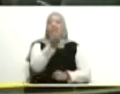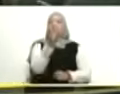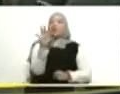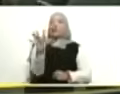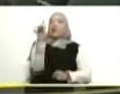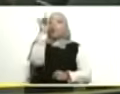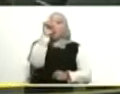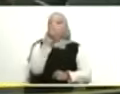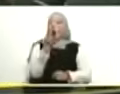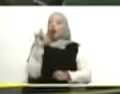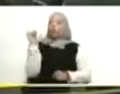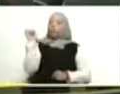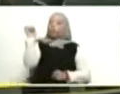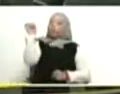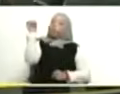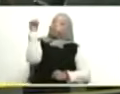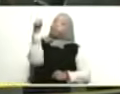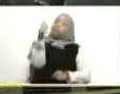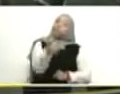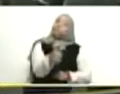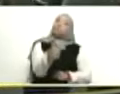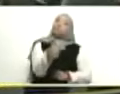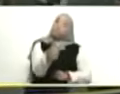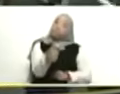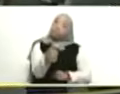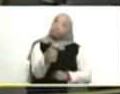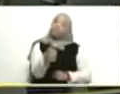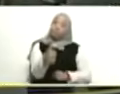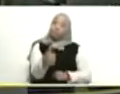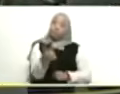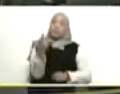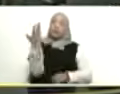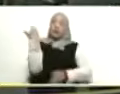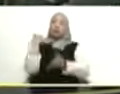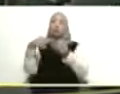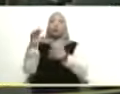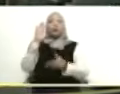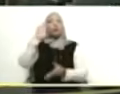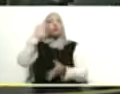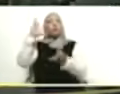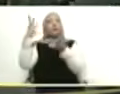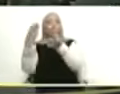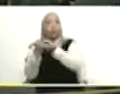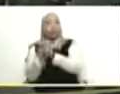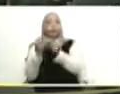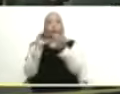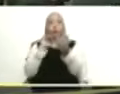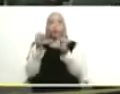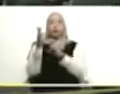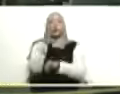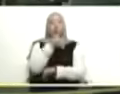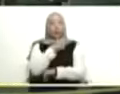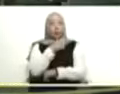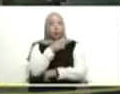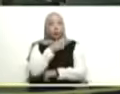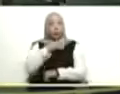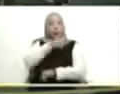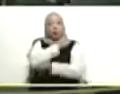decir, veníamos de una desmoralización total, de una fuerza